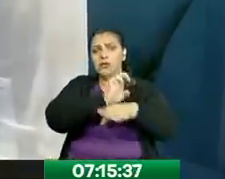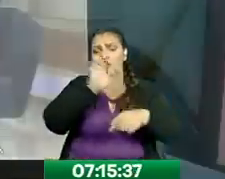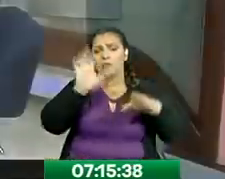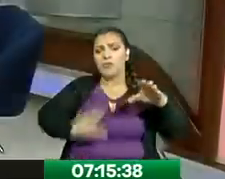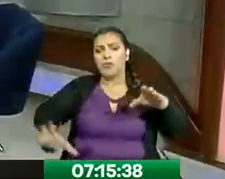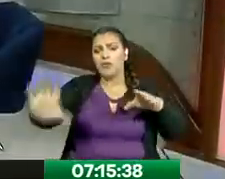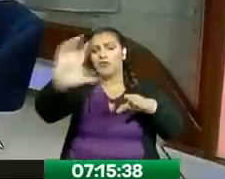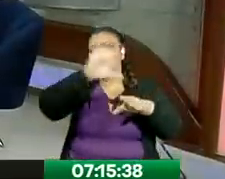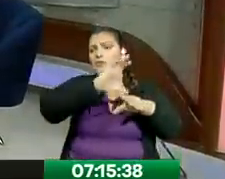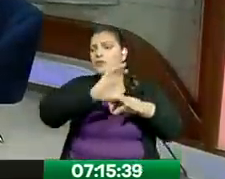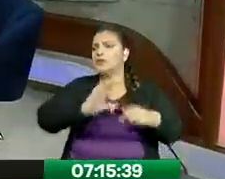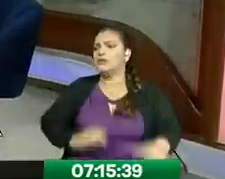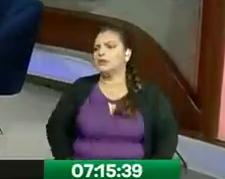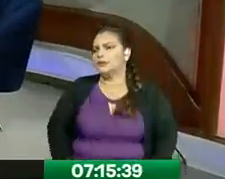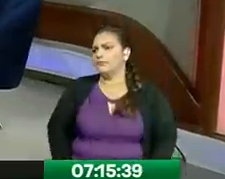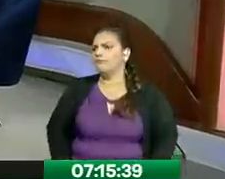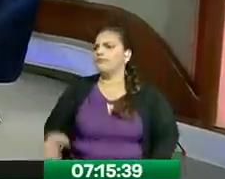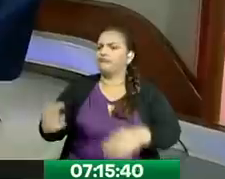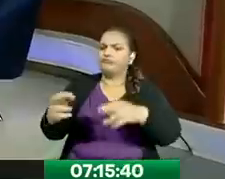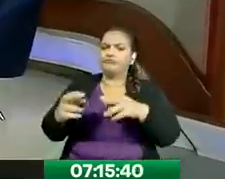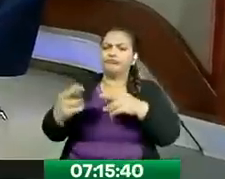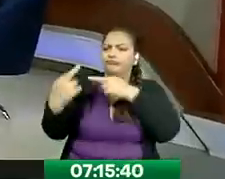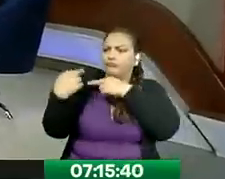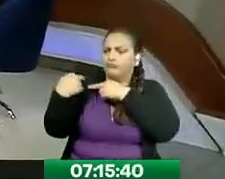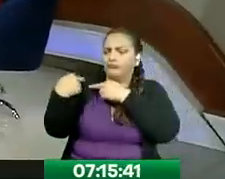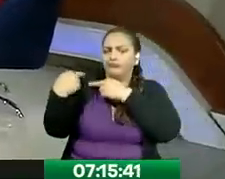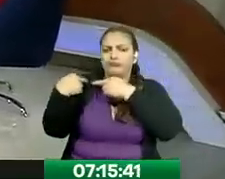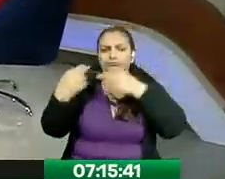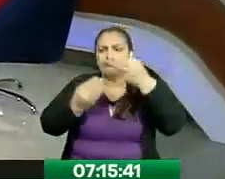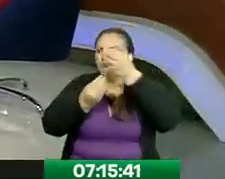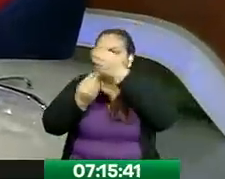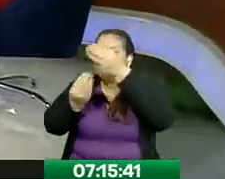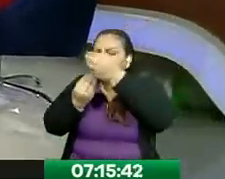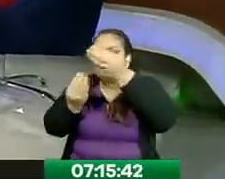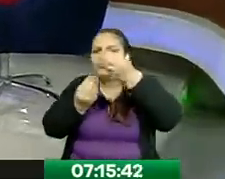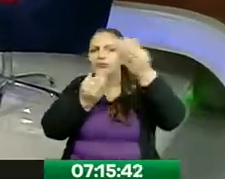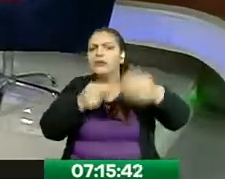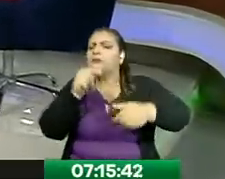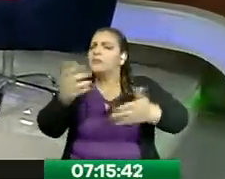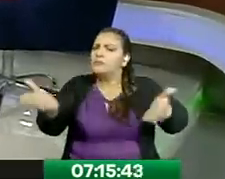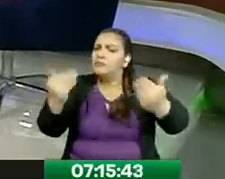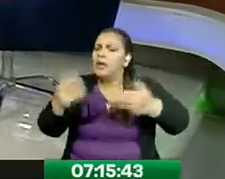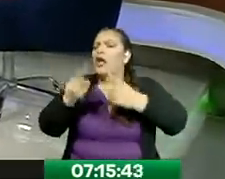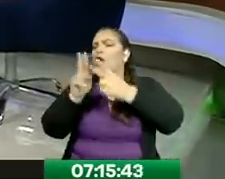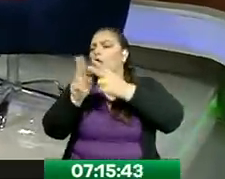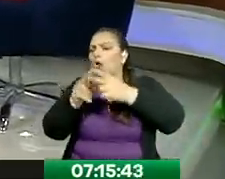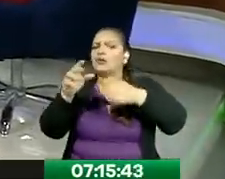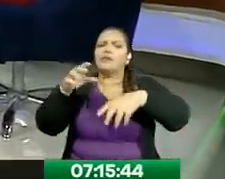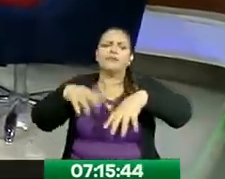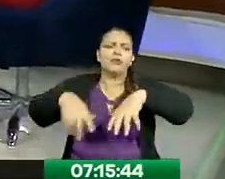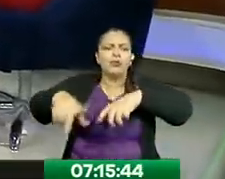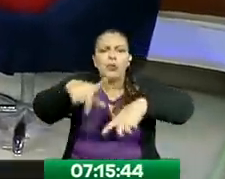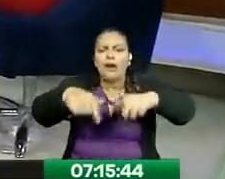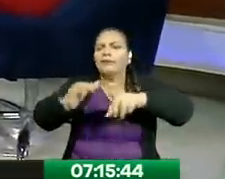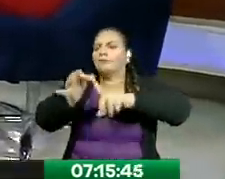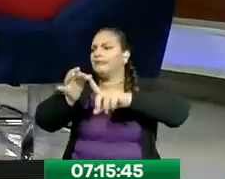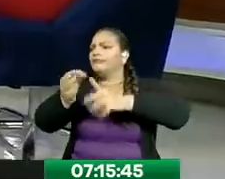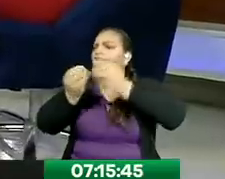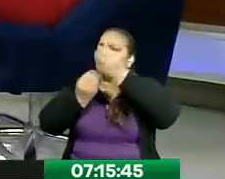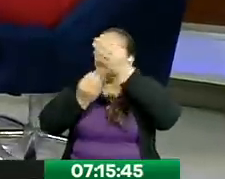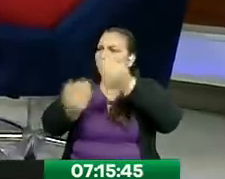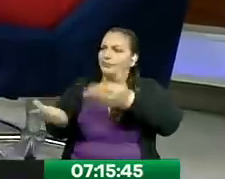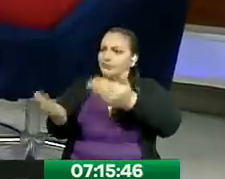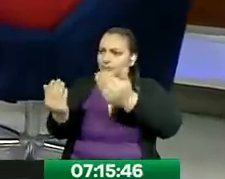bueno es un tema que no está manejado directamente señor ministro así que le recomendaría que sugiera que mueras preguntas de esta índole están directamente con él pero en